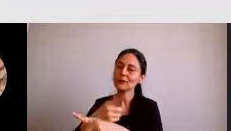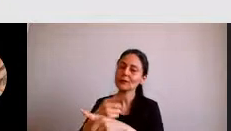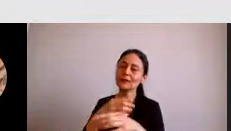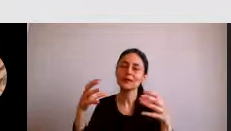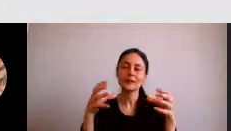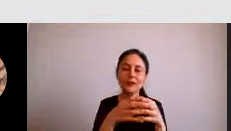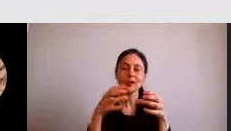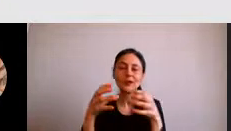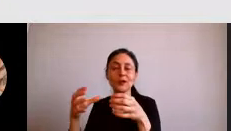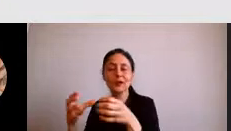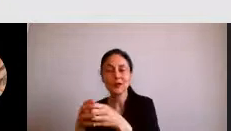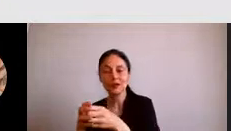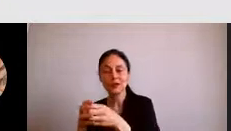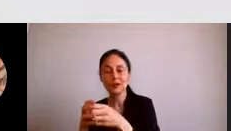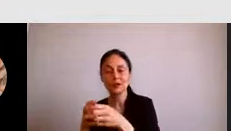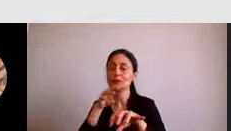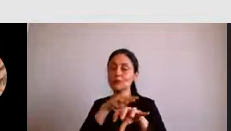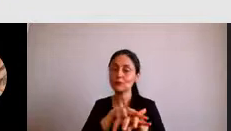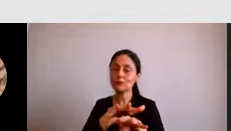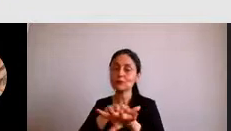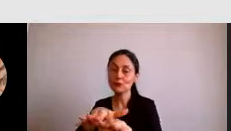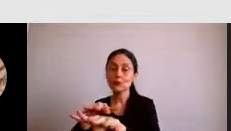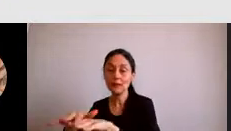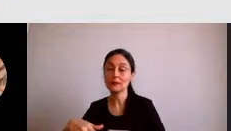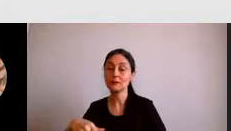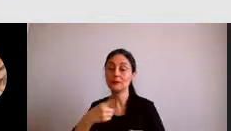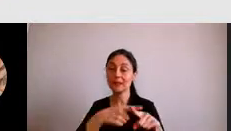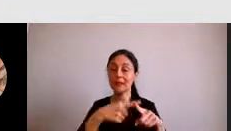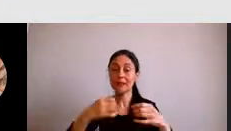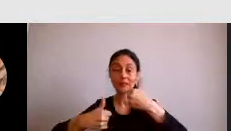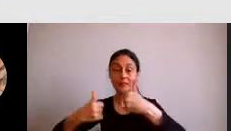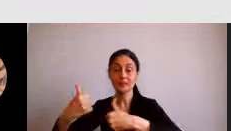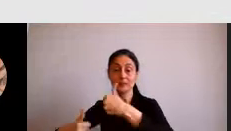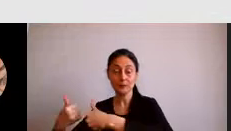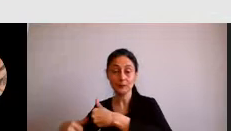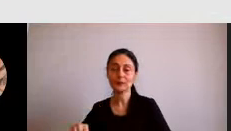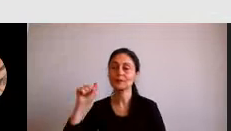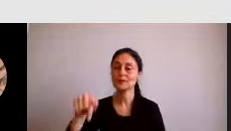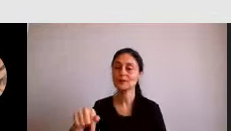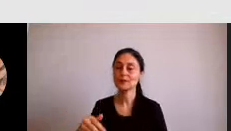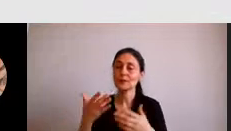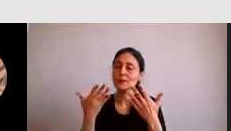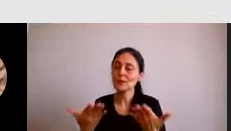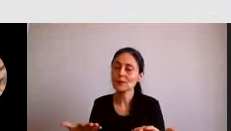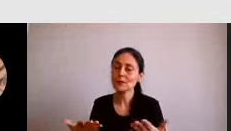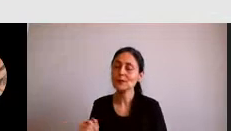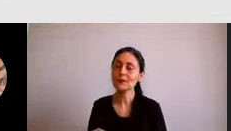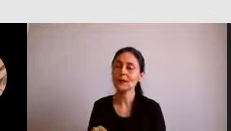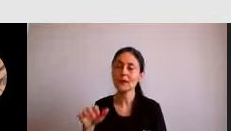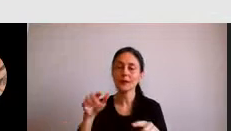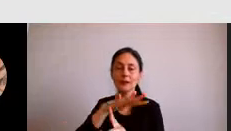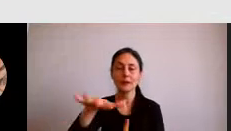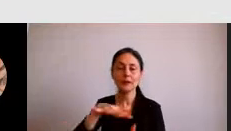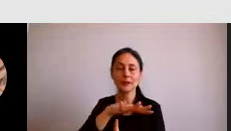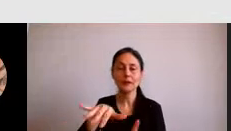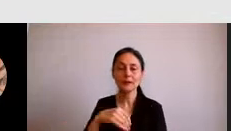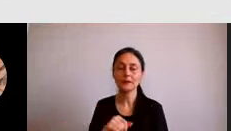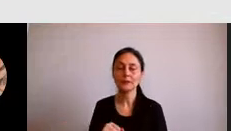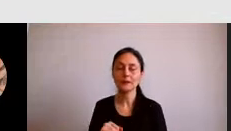antes que me antecedía. Hoy día es un momento súper importante para la tecnología médica y al final les voy a contar por qué,